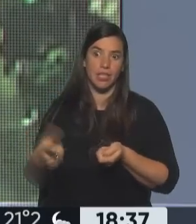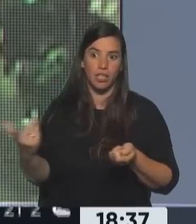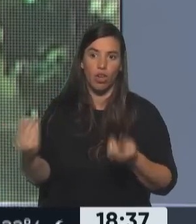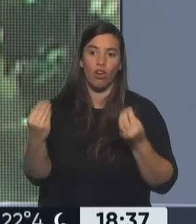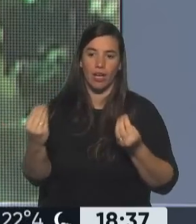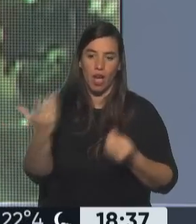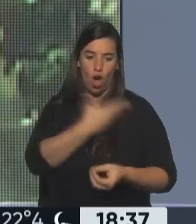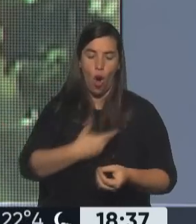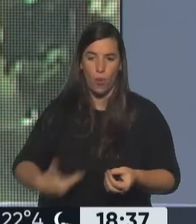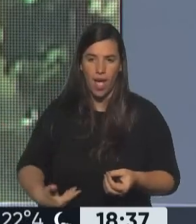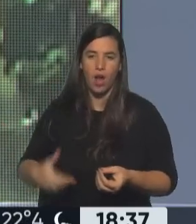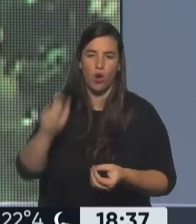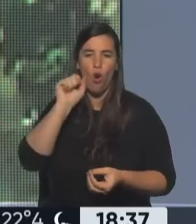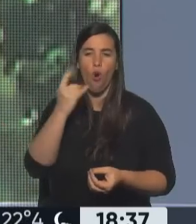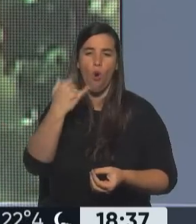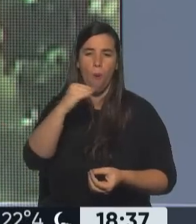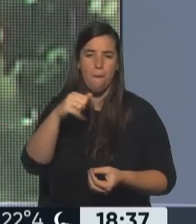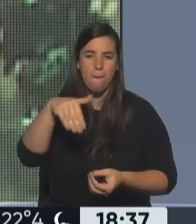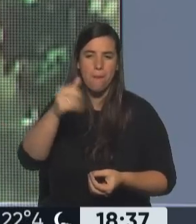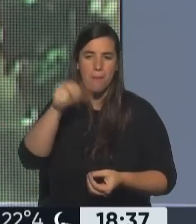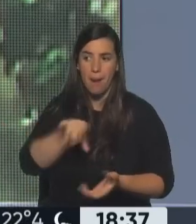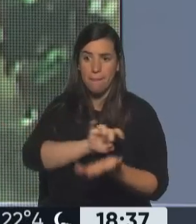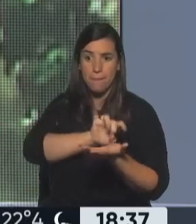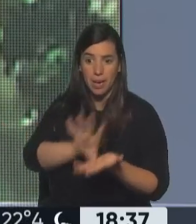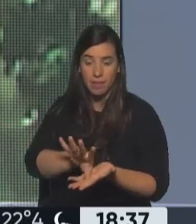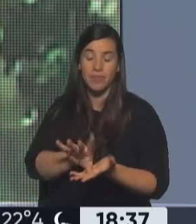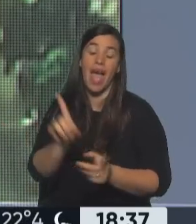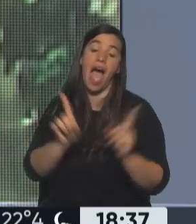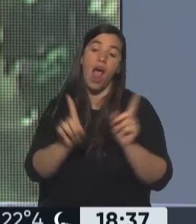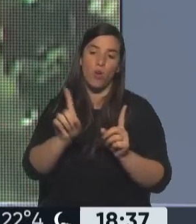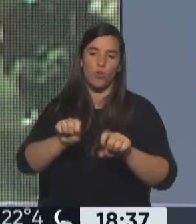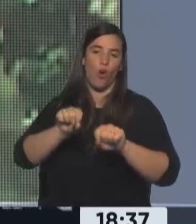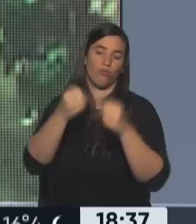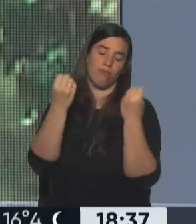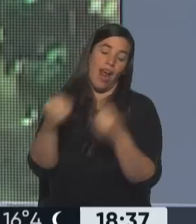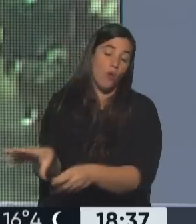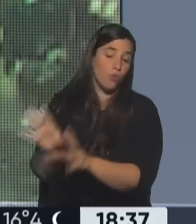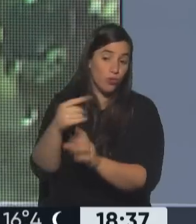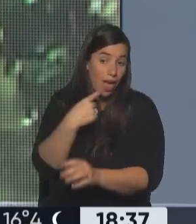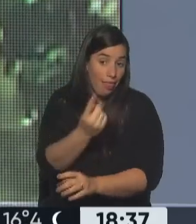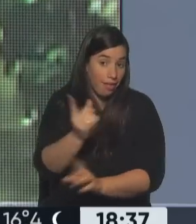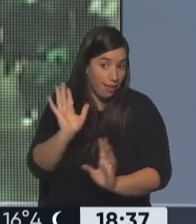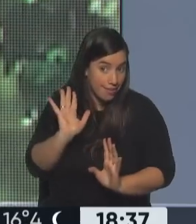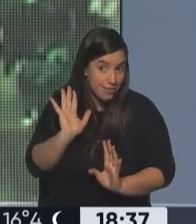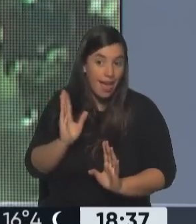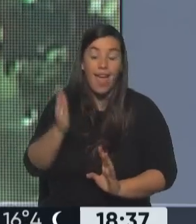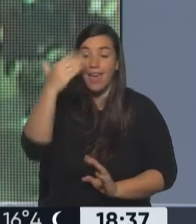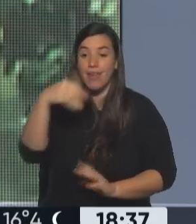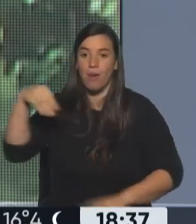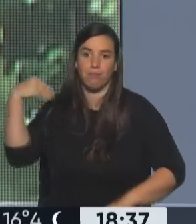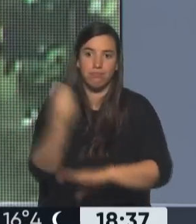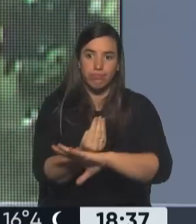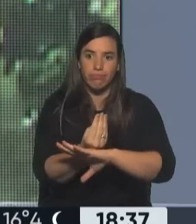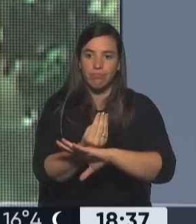del gobierno de Guzmán, algunos lo dicen bajo la forma de renuncia, de Batakis y asume Massa.